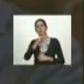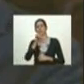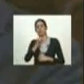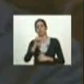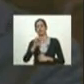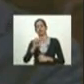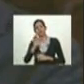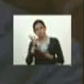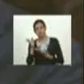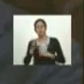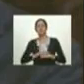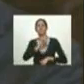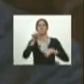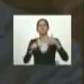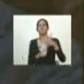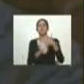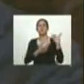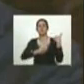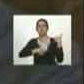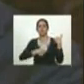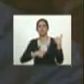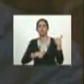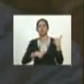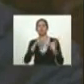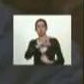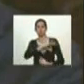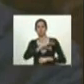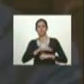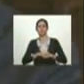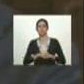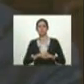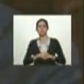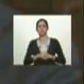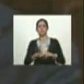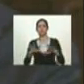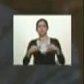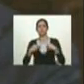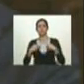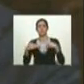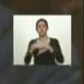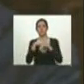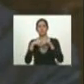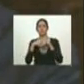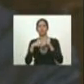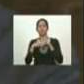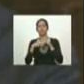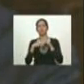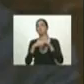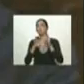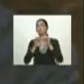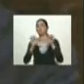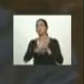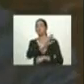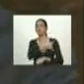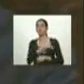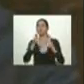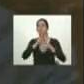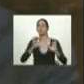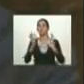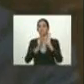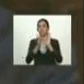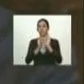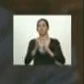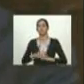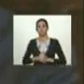área social que ASUME el Ministerio de Educación univers ciencia y tecnología